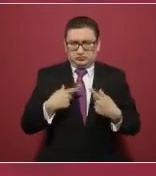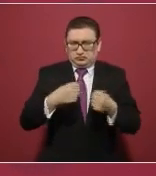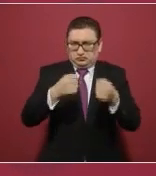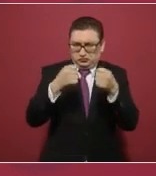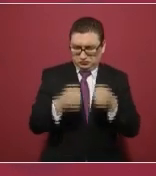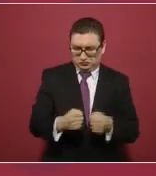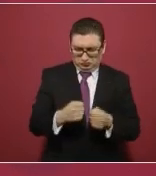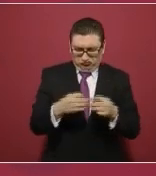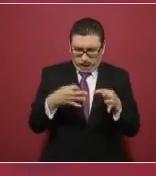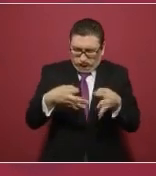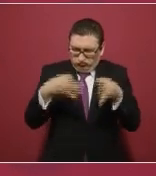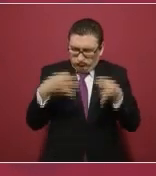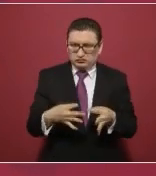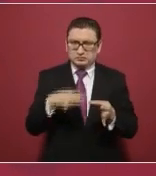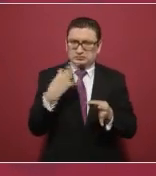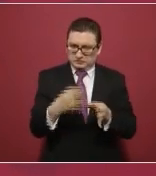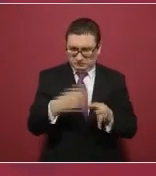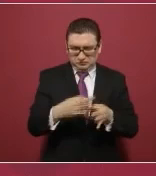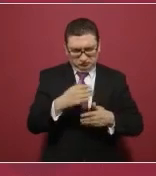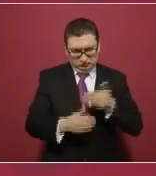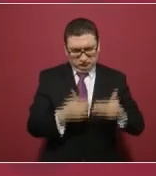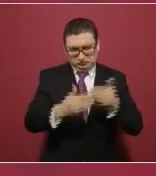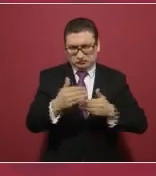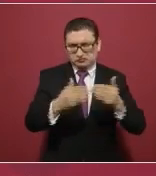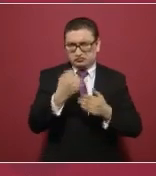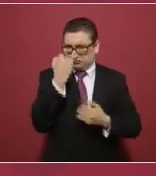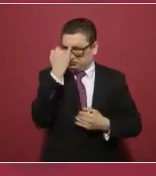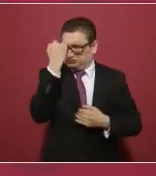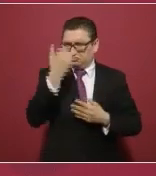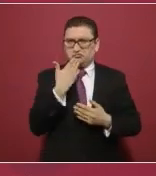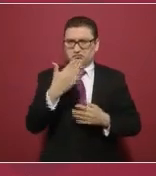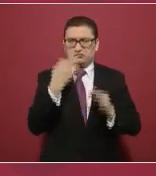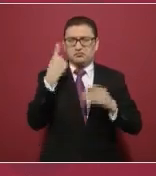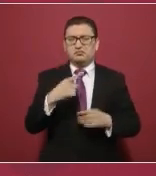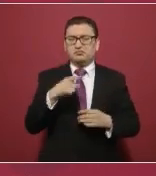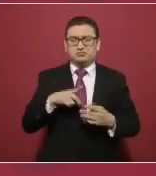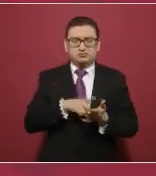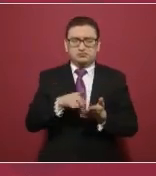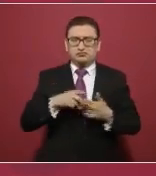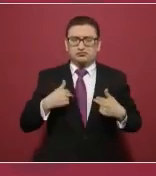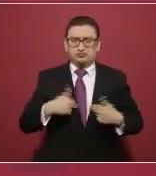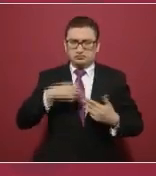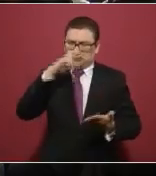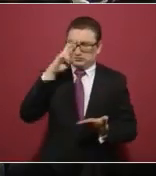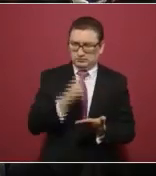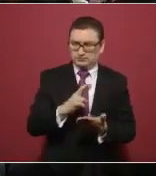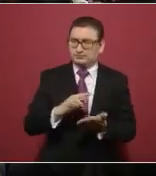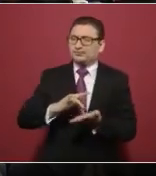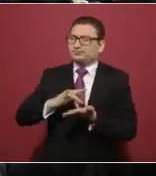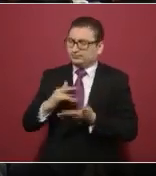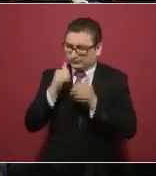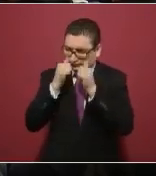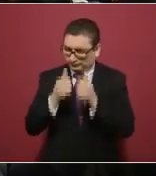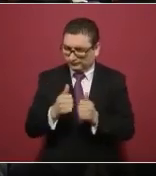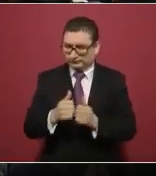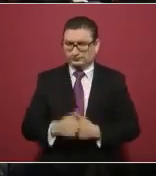y vanguardista en el respeto a los derechos humanos. Muchas gracias por su atención.